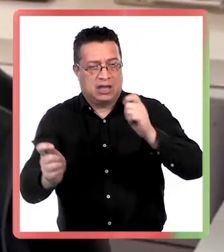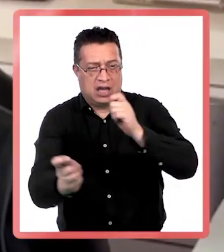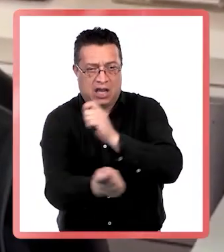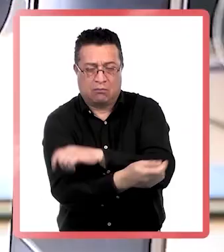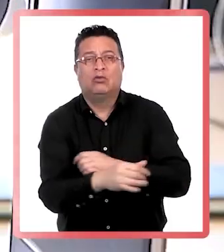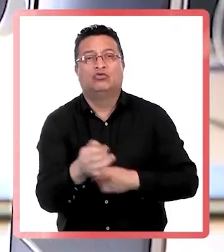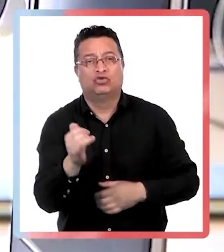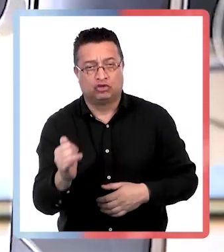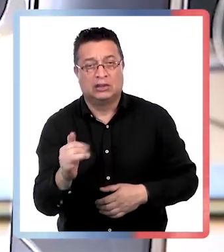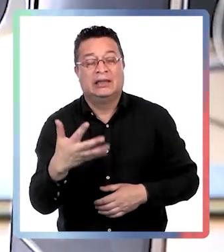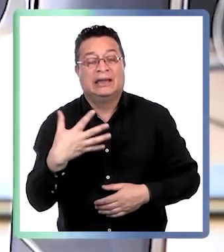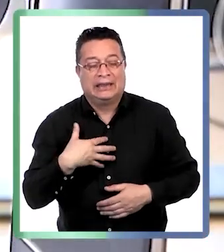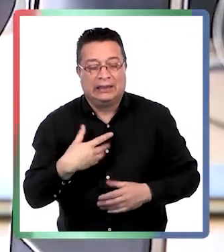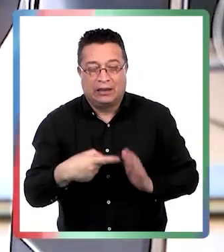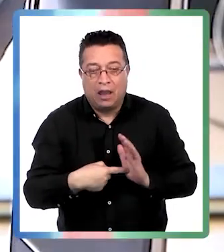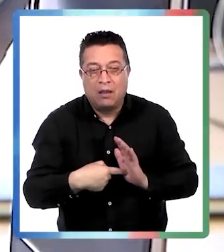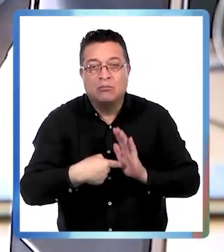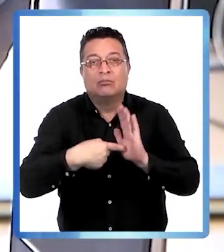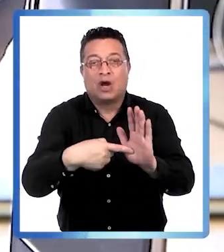queremos reflejar